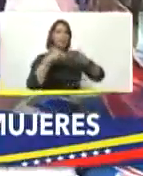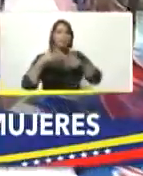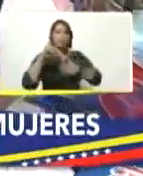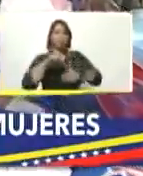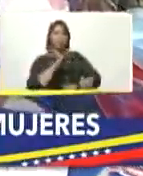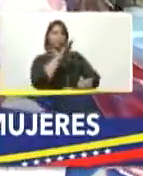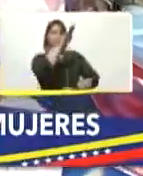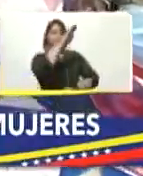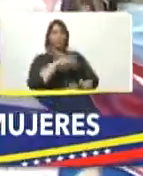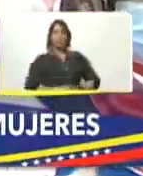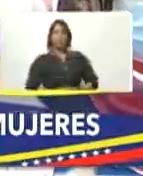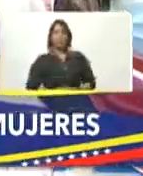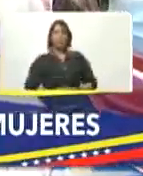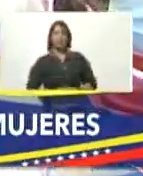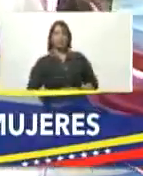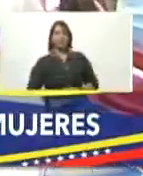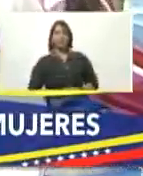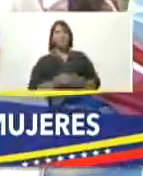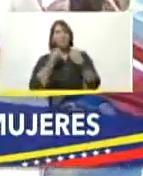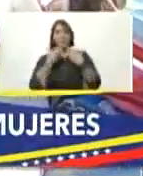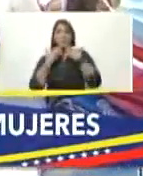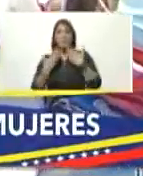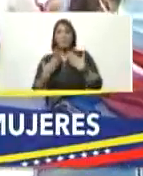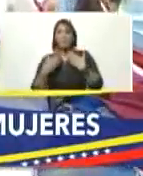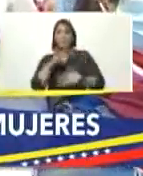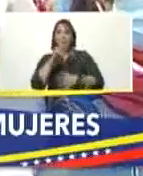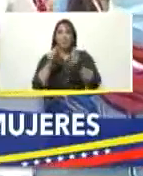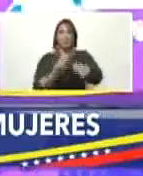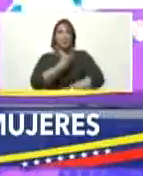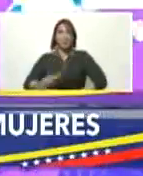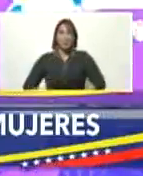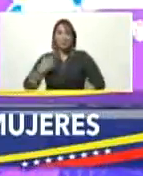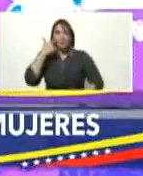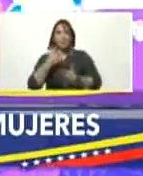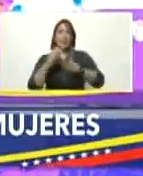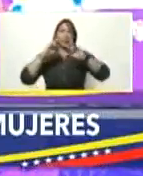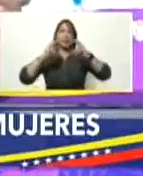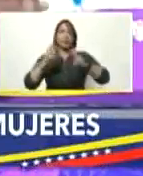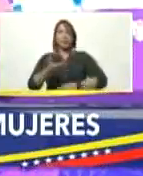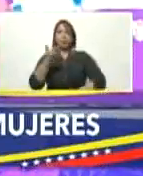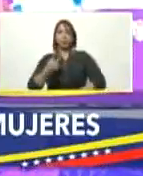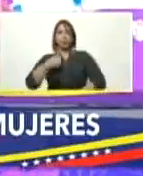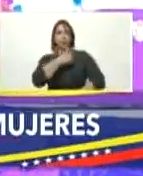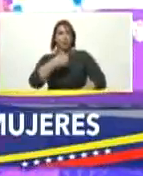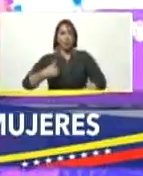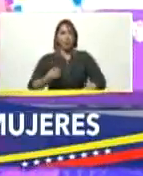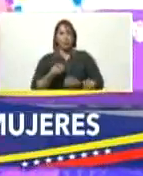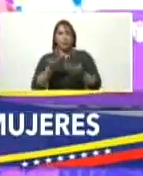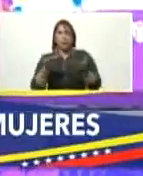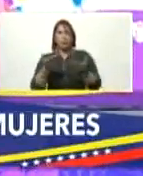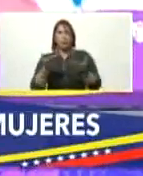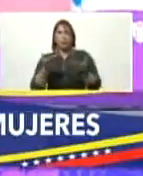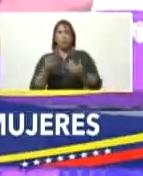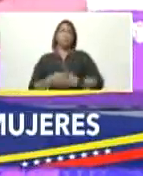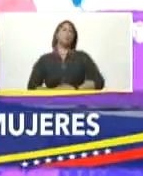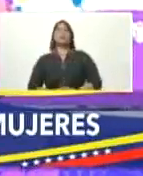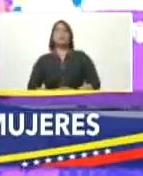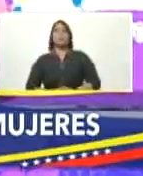futuro. Bueno, muchas gracias, Delcy. Fíjate, hay temas importantes que yo quiero que ustedes lo